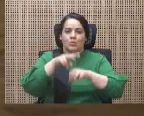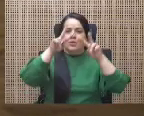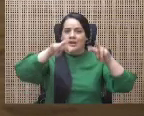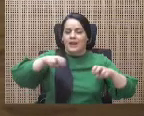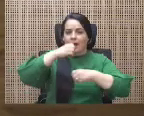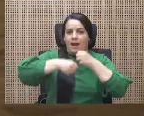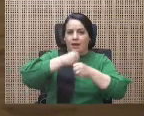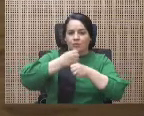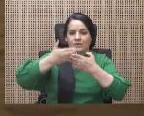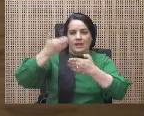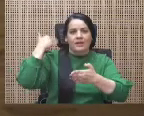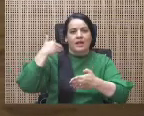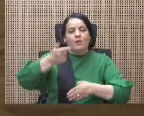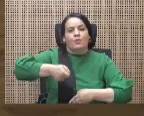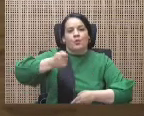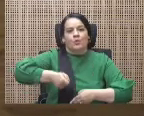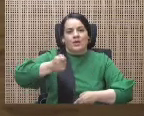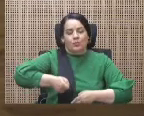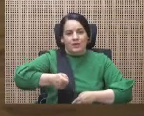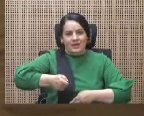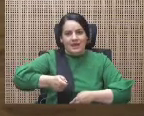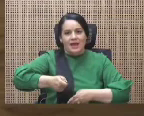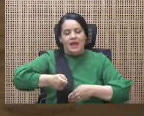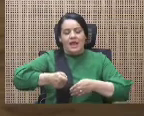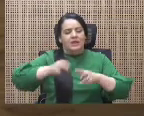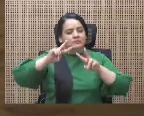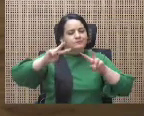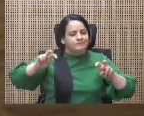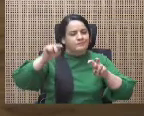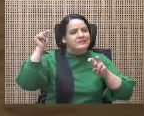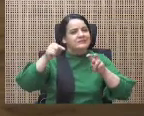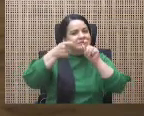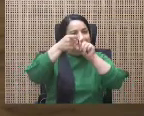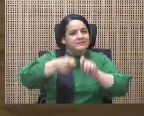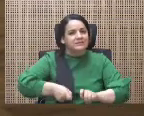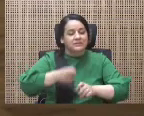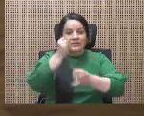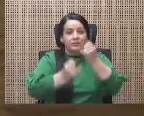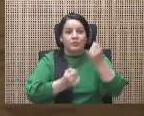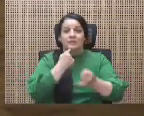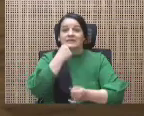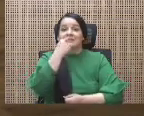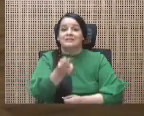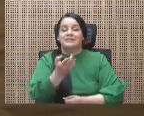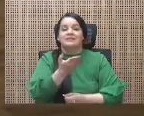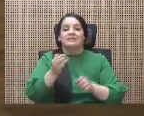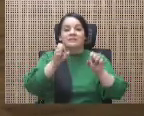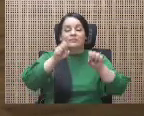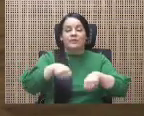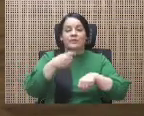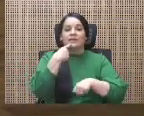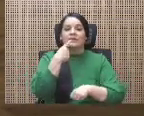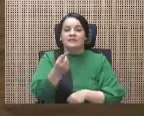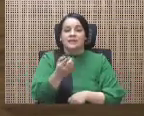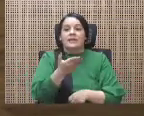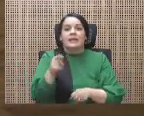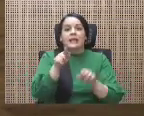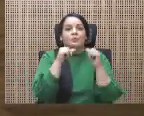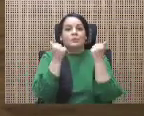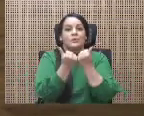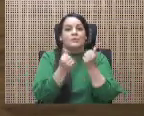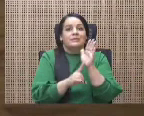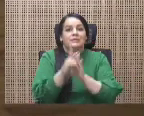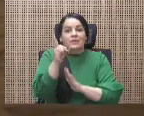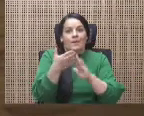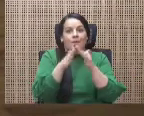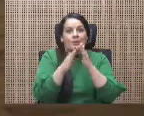la Procuraduría General de la República este detalle, terminó indicando que puede afirmarse que las asociaciones de desarrollo comunal